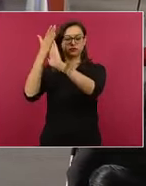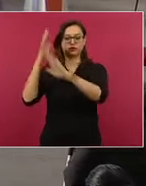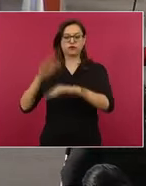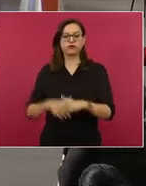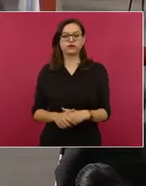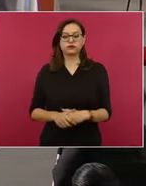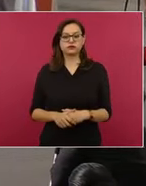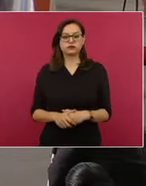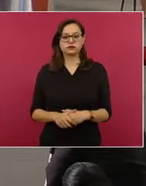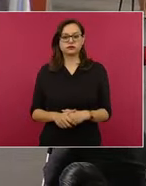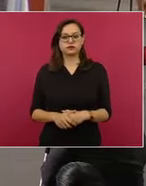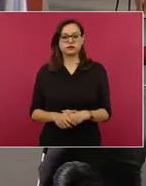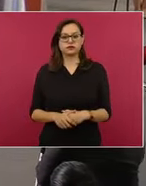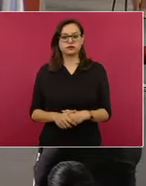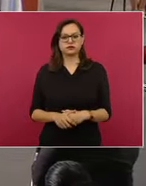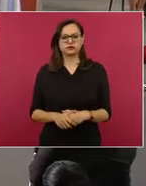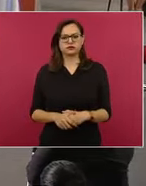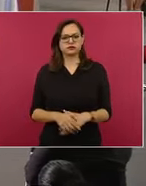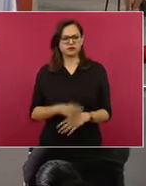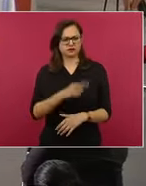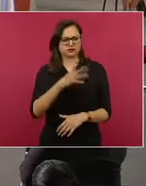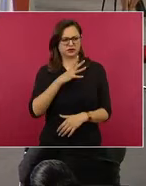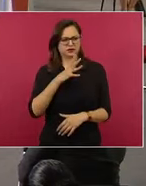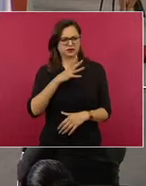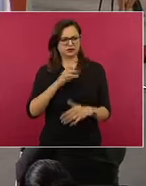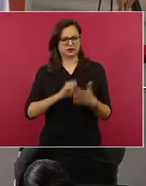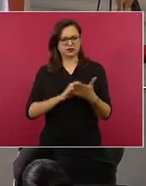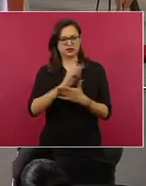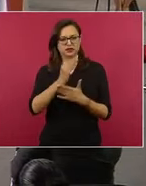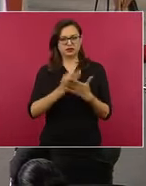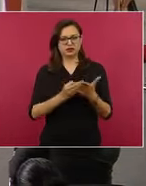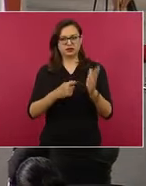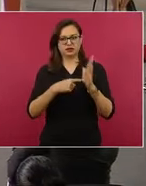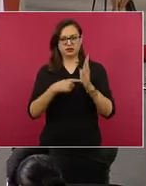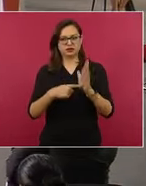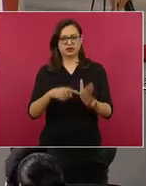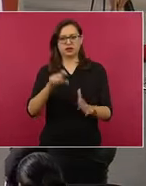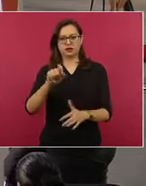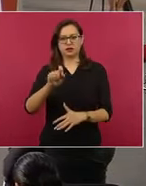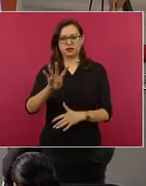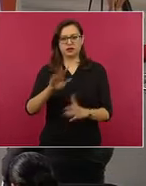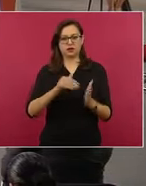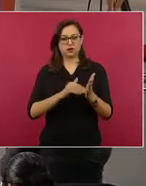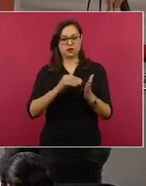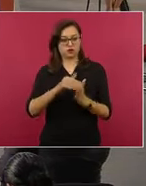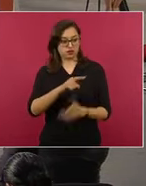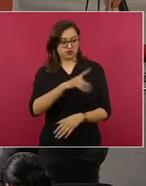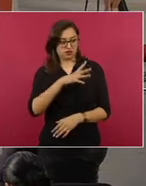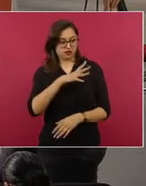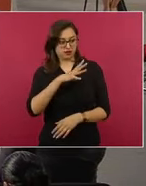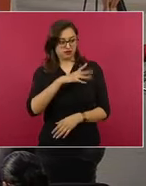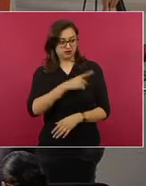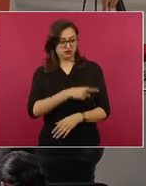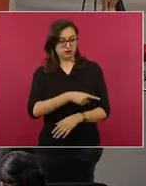¿Por qué no me pones una factura del departamento de 24 millones? ¿No la tienes ahí?